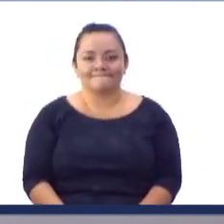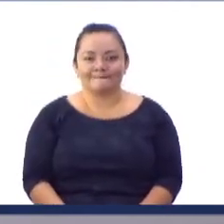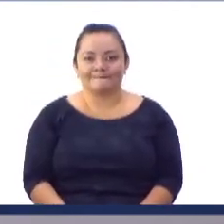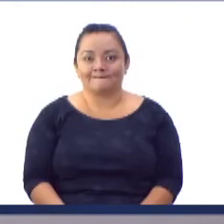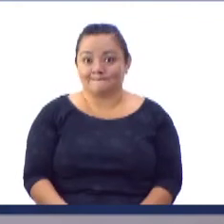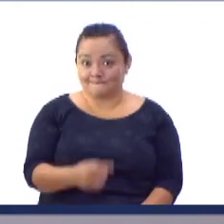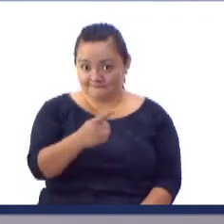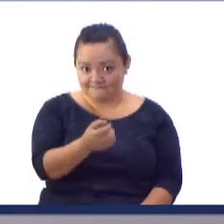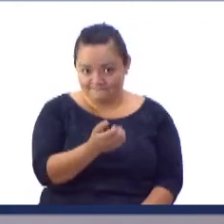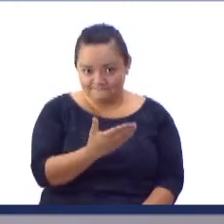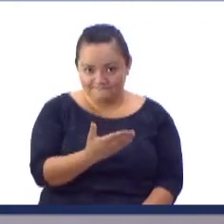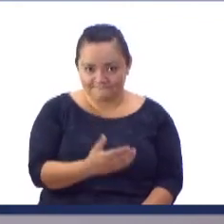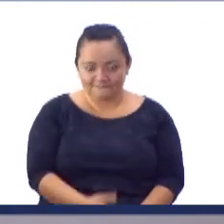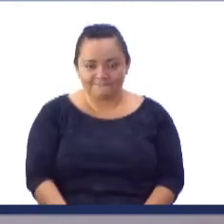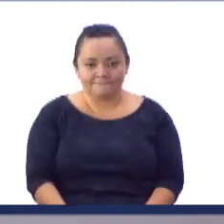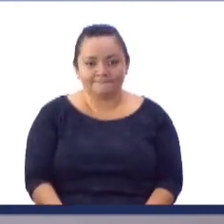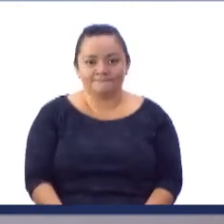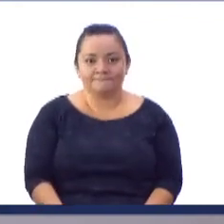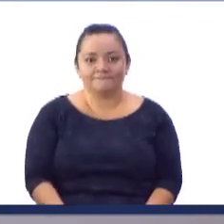me lo diría